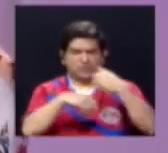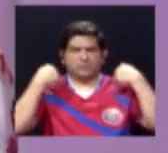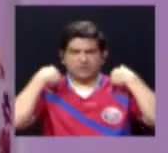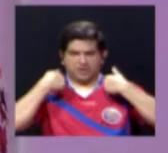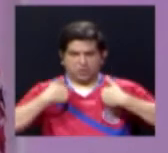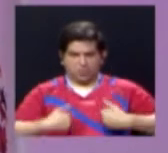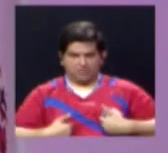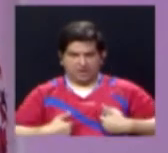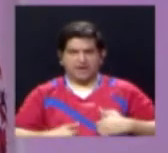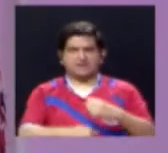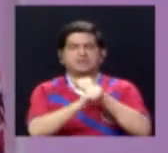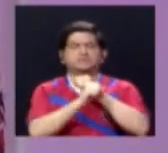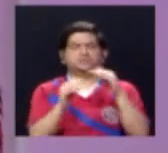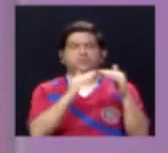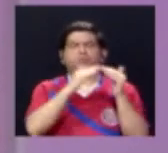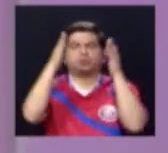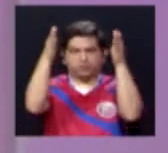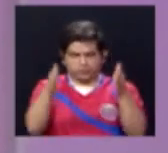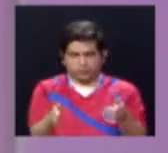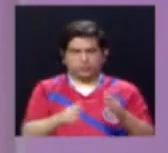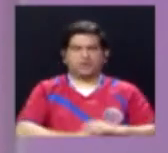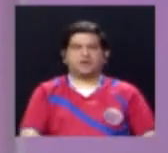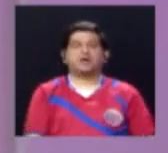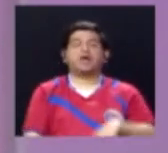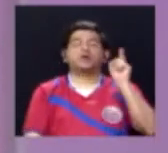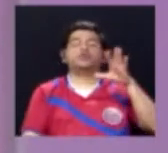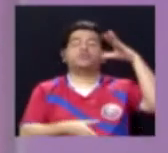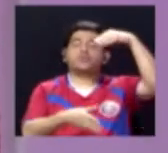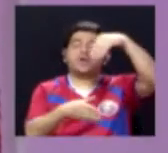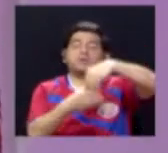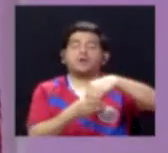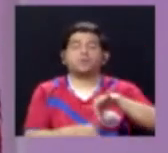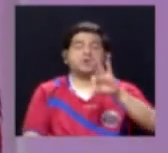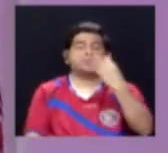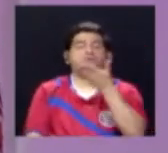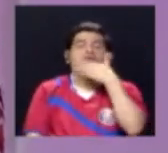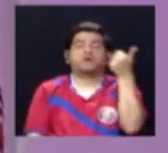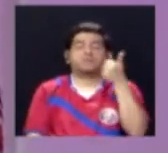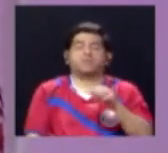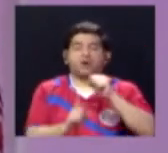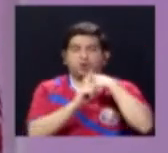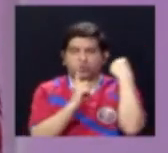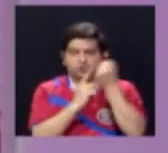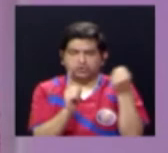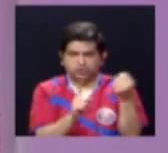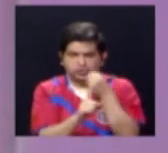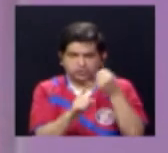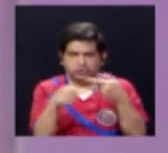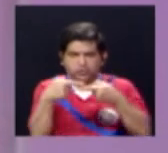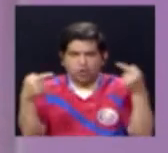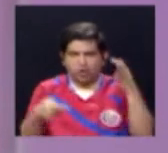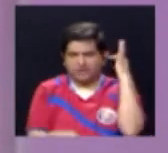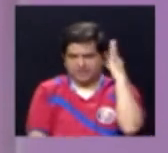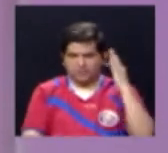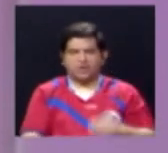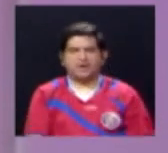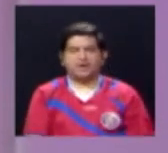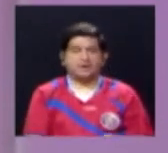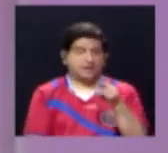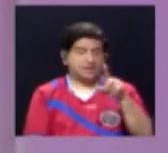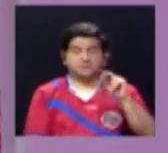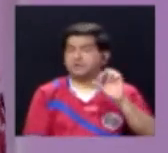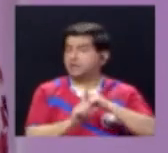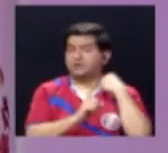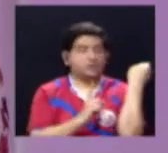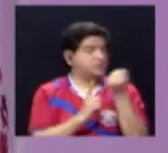la seguridad ciudadana debe incorporar de mejor manera la situación de violencia contra las mujeres y este no es